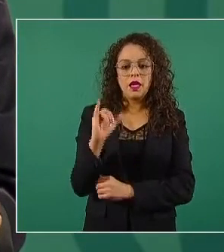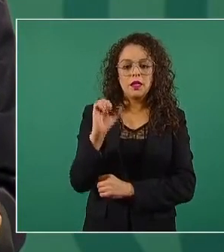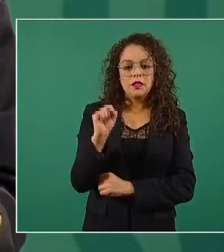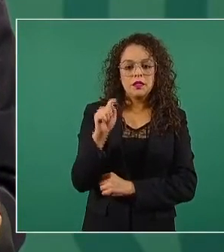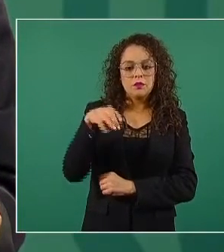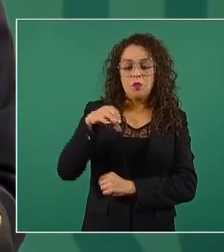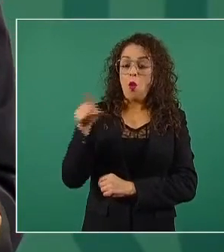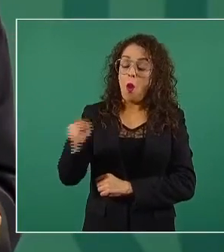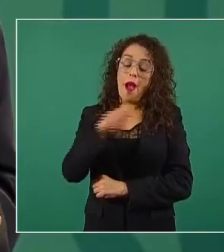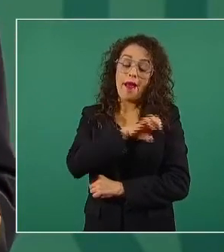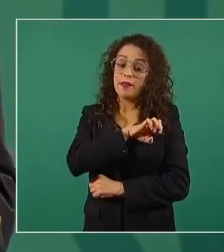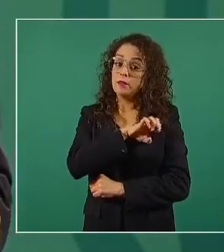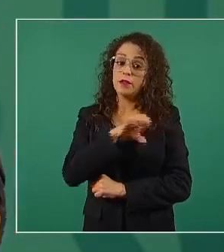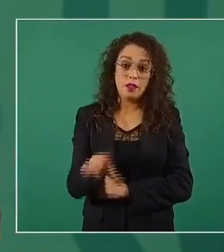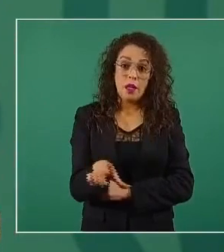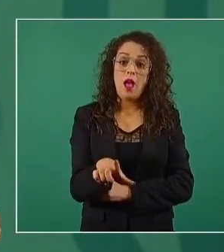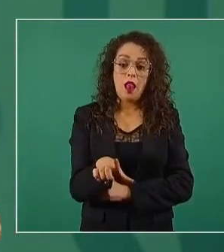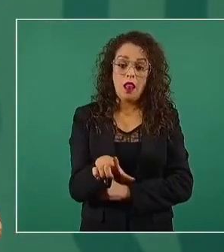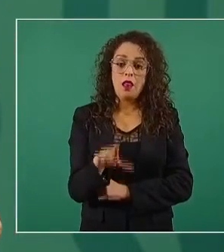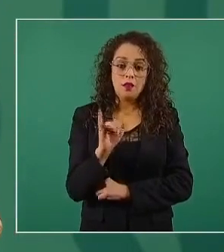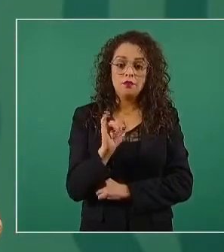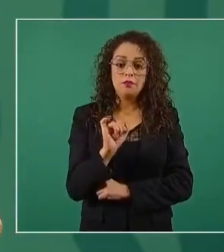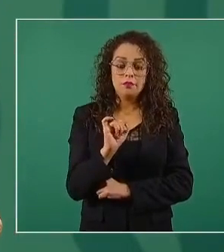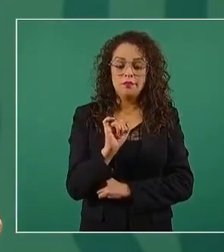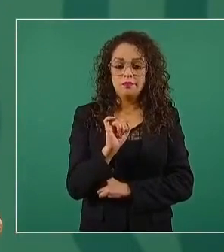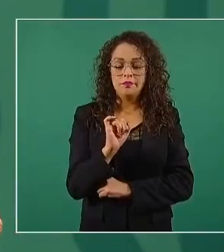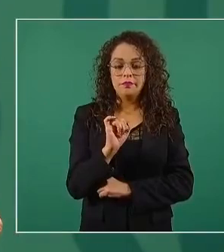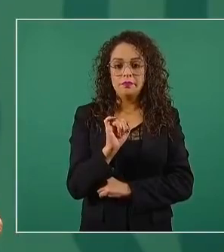especial para